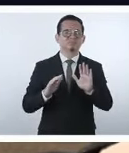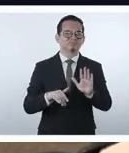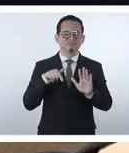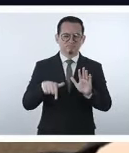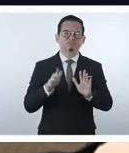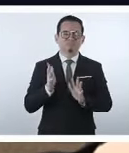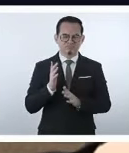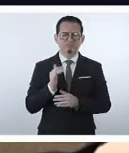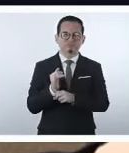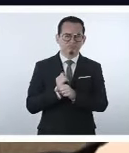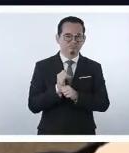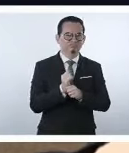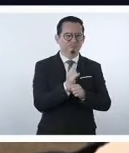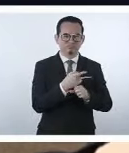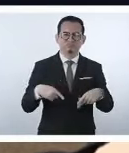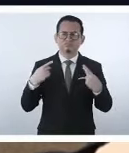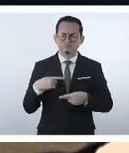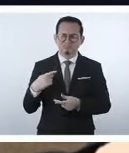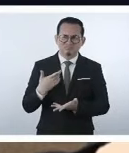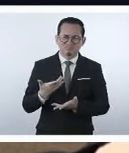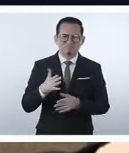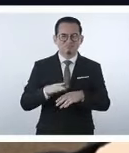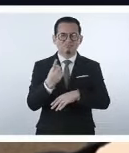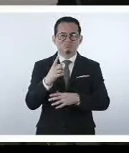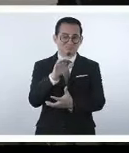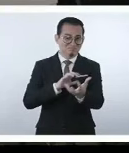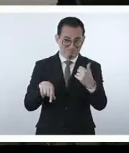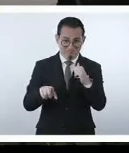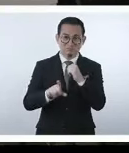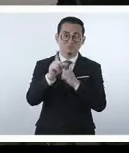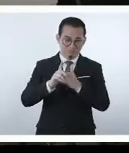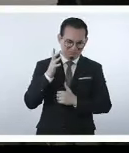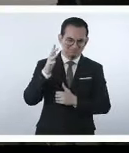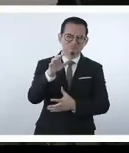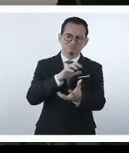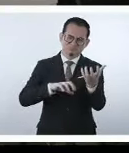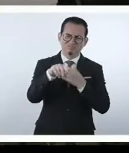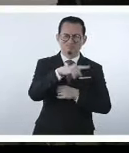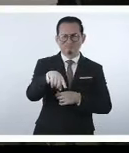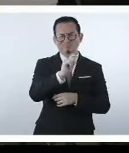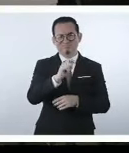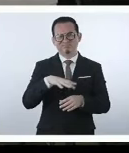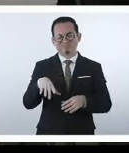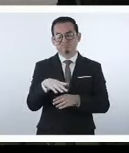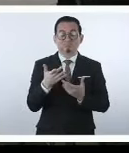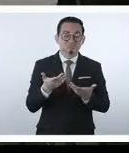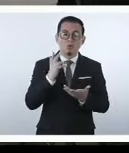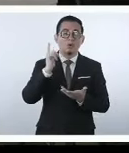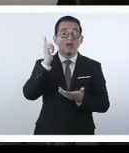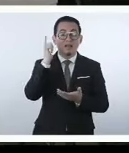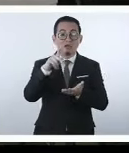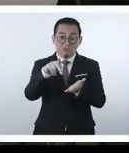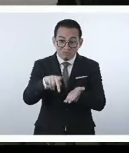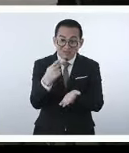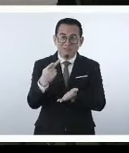impacto ambiental que esta obra ha generado. Tratar de corregir lo más que se pueda. Pero esas cosas no pueden volver a